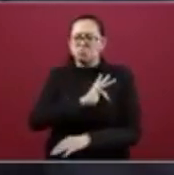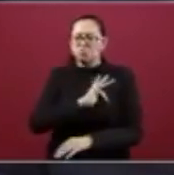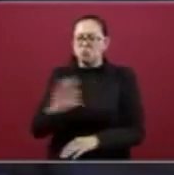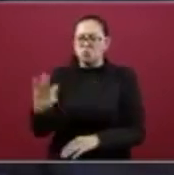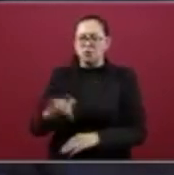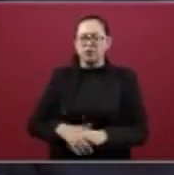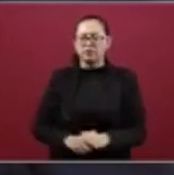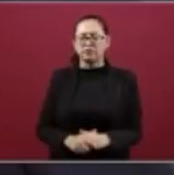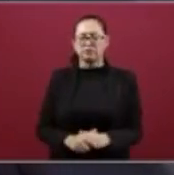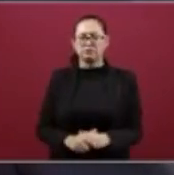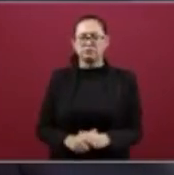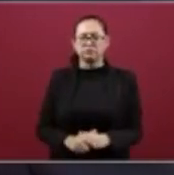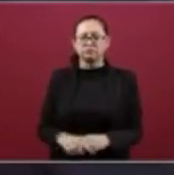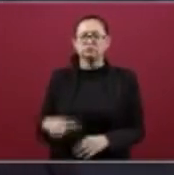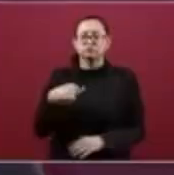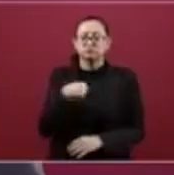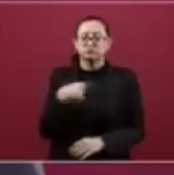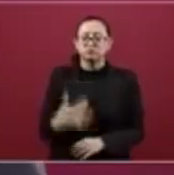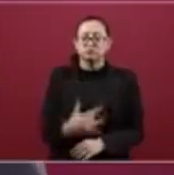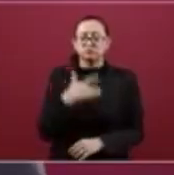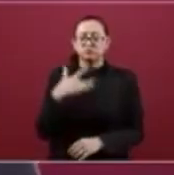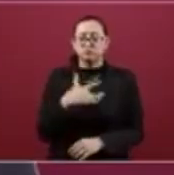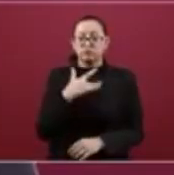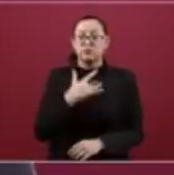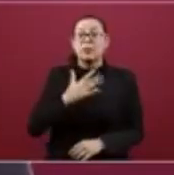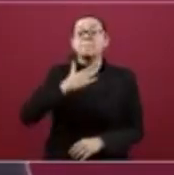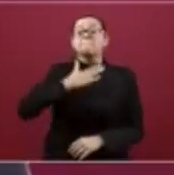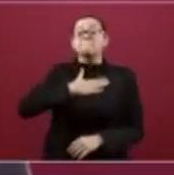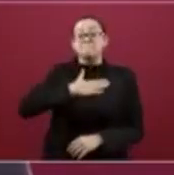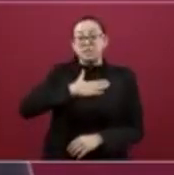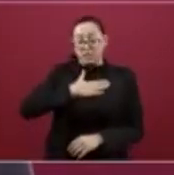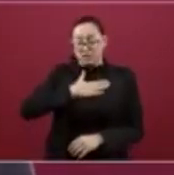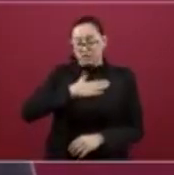Porque siento, esto es muy personal,